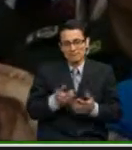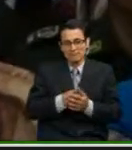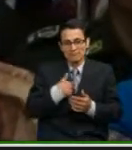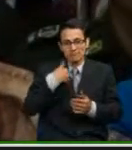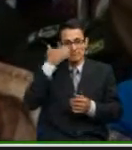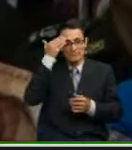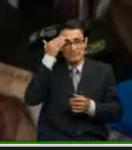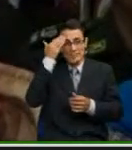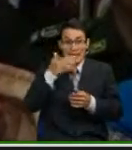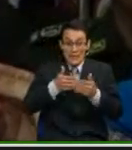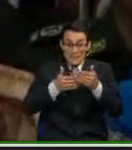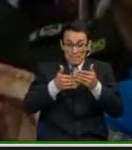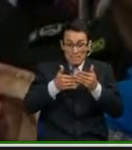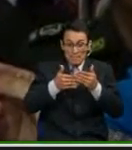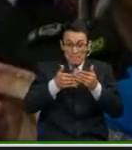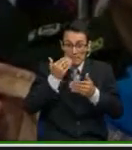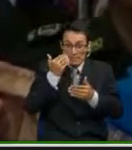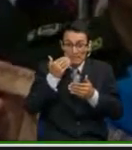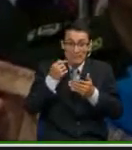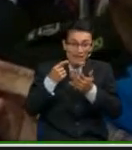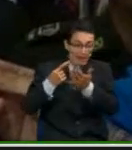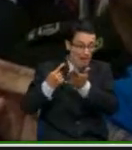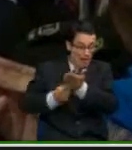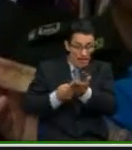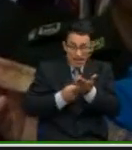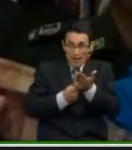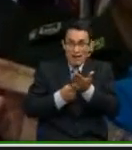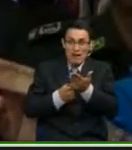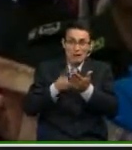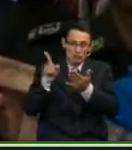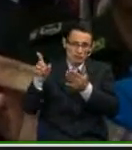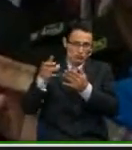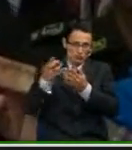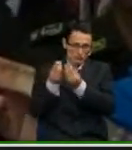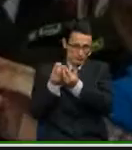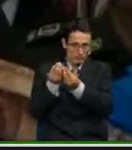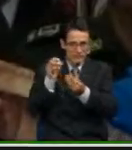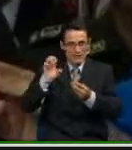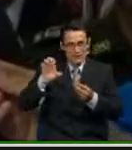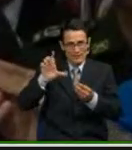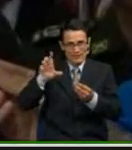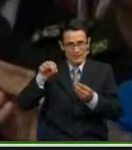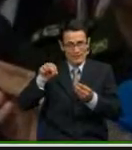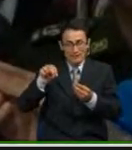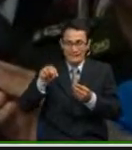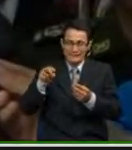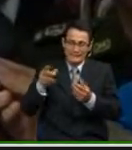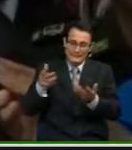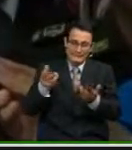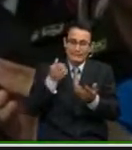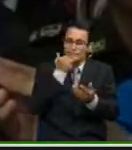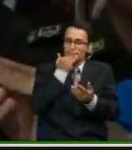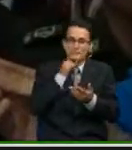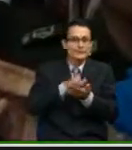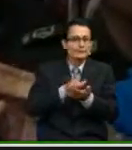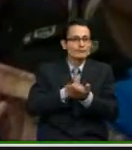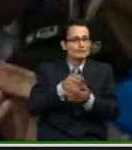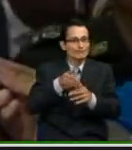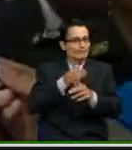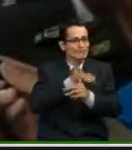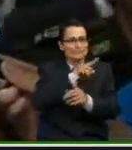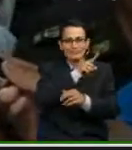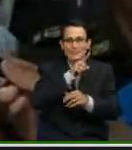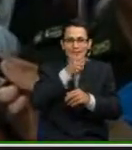de las conversaciones con el Ejército de Liberación Nacional están cometiendo los mismos errores que cometieron con la